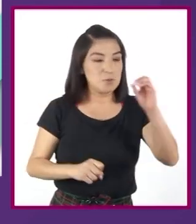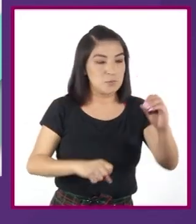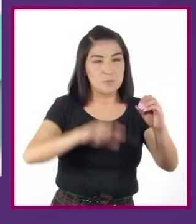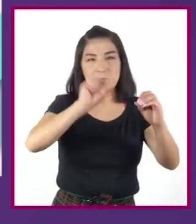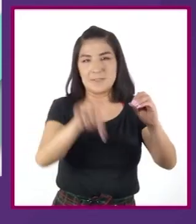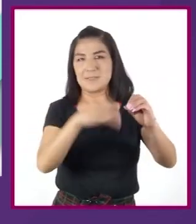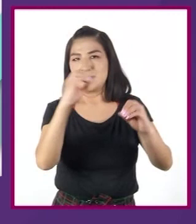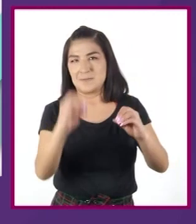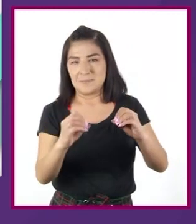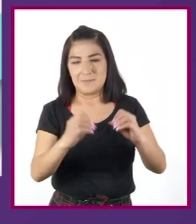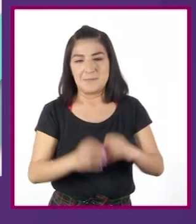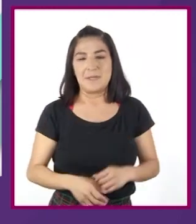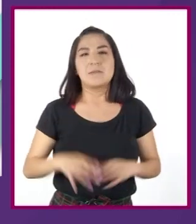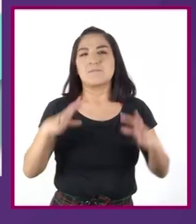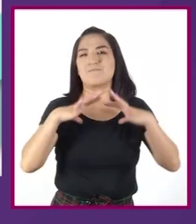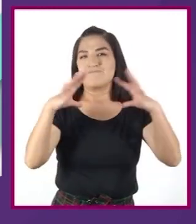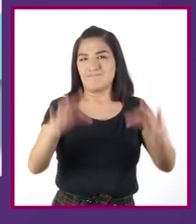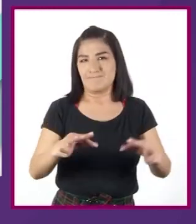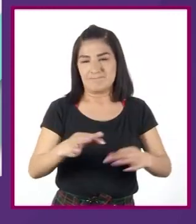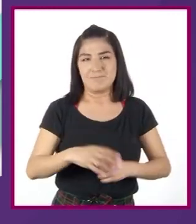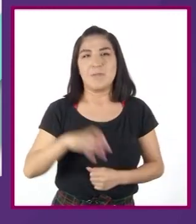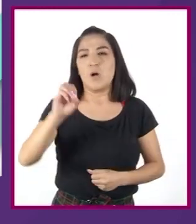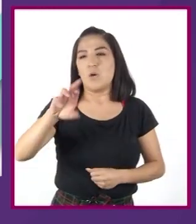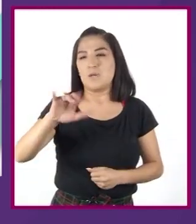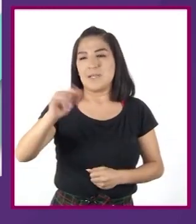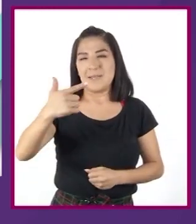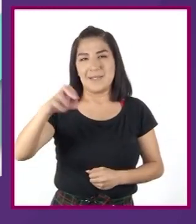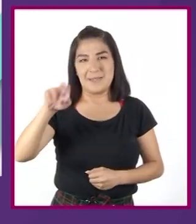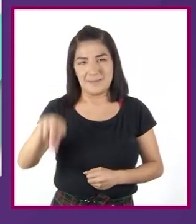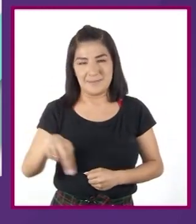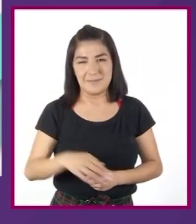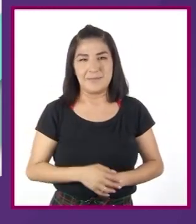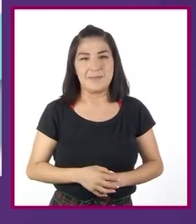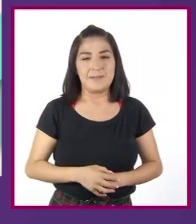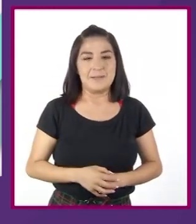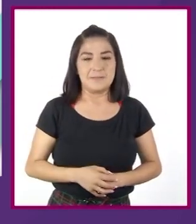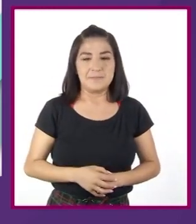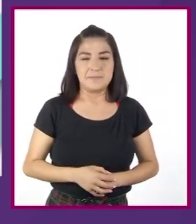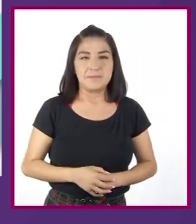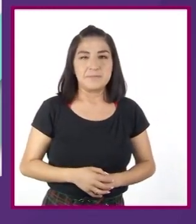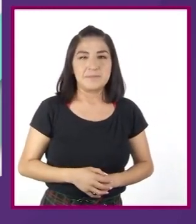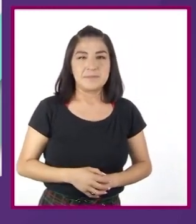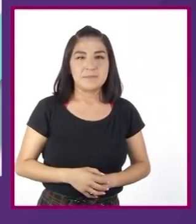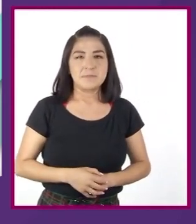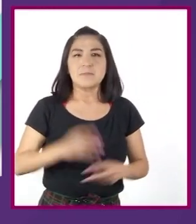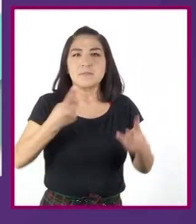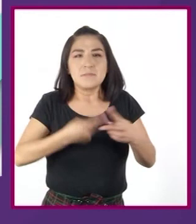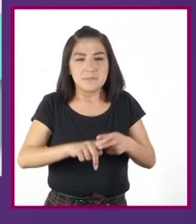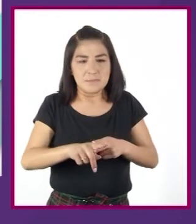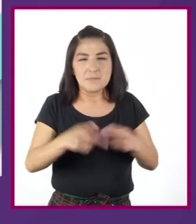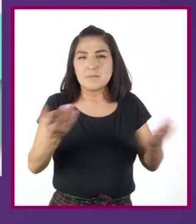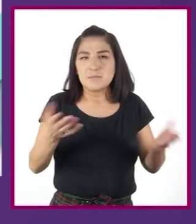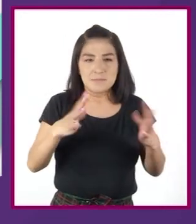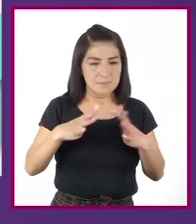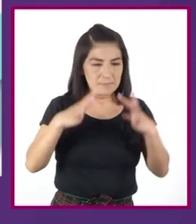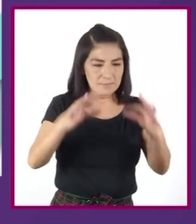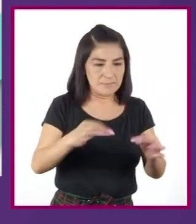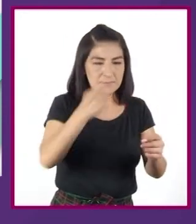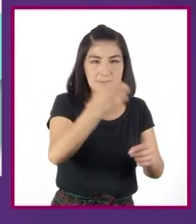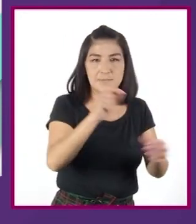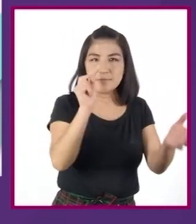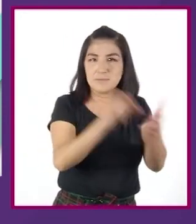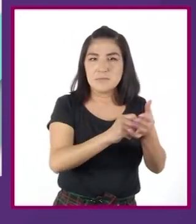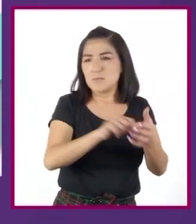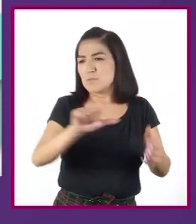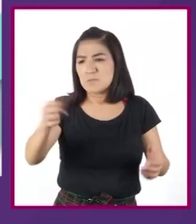otras palabras, en el origen. ¿Por qué consideran que la recta inicia en el origen y no en otro